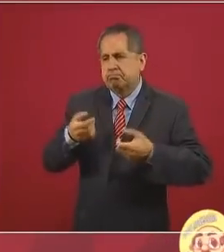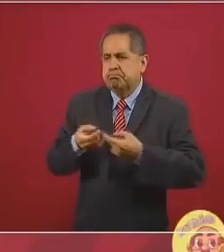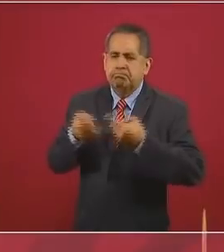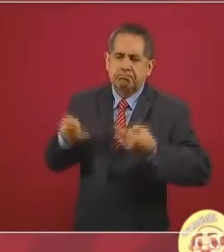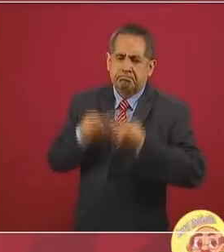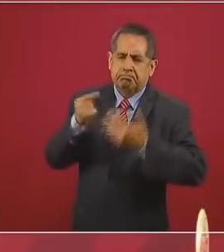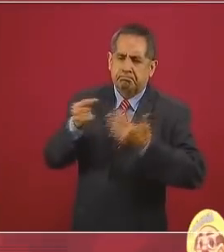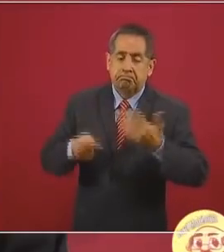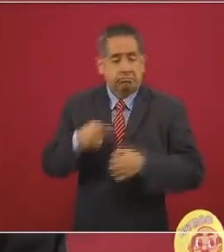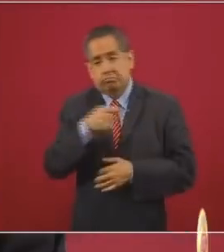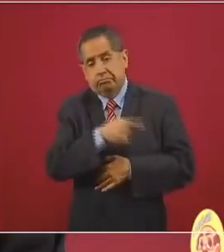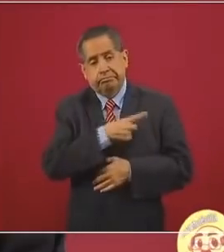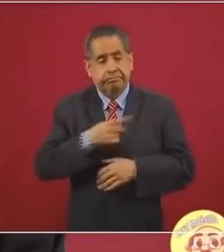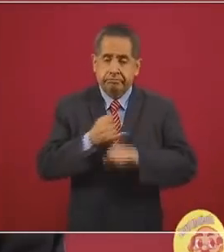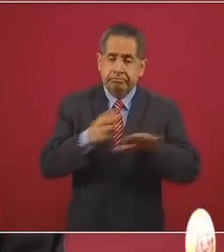informar.